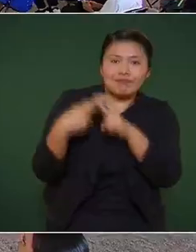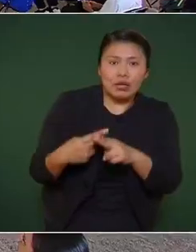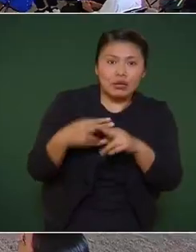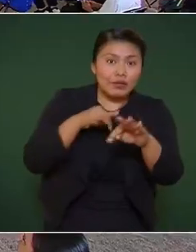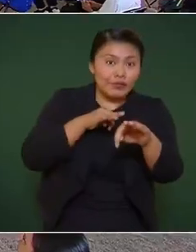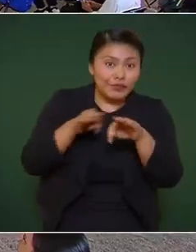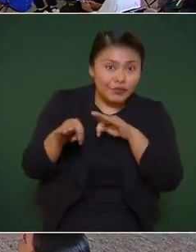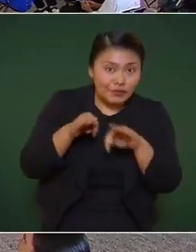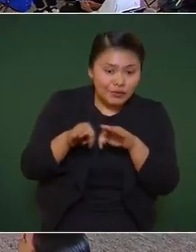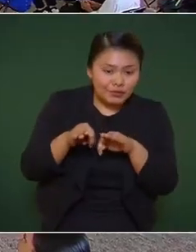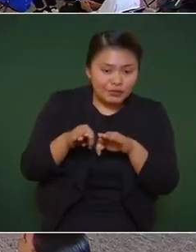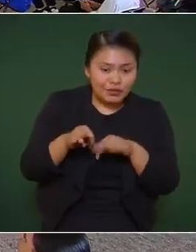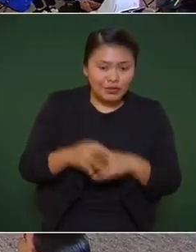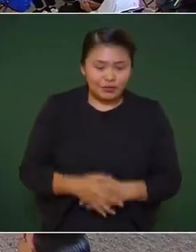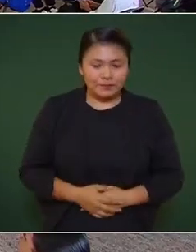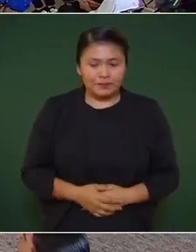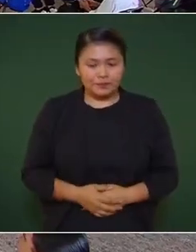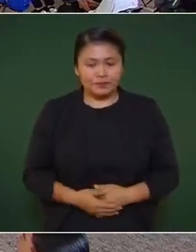Ahí está